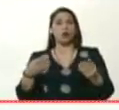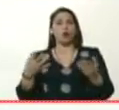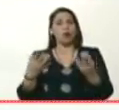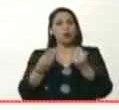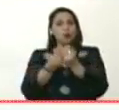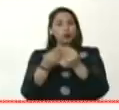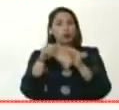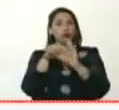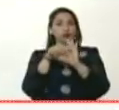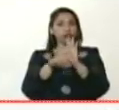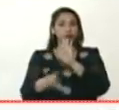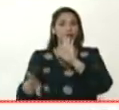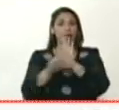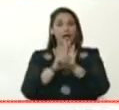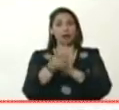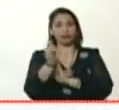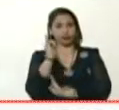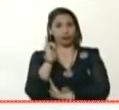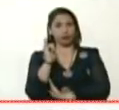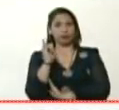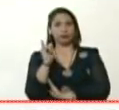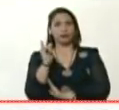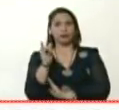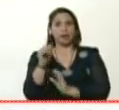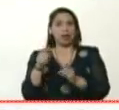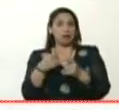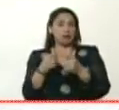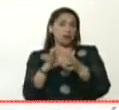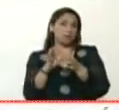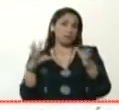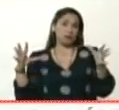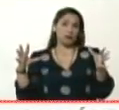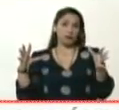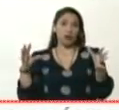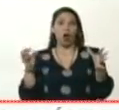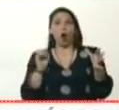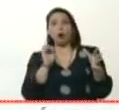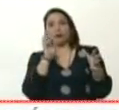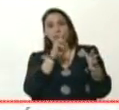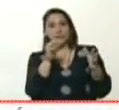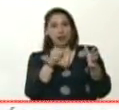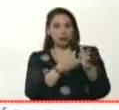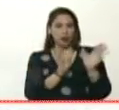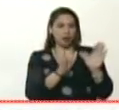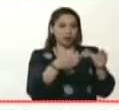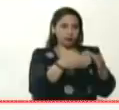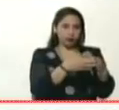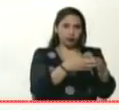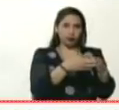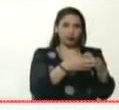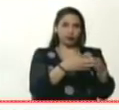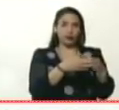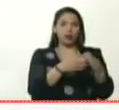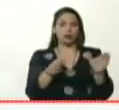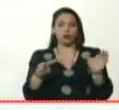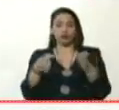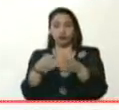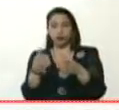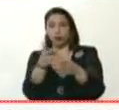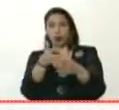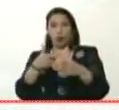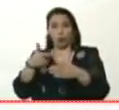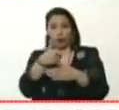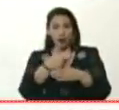momento, las separaron. Las de la Asamblea Nacional, las de gobernadores, de